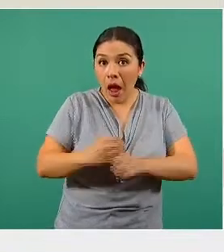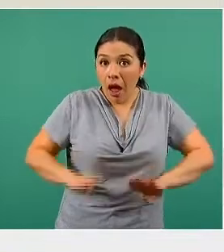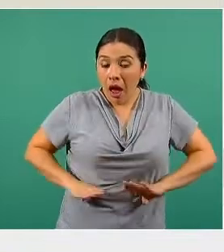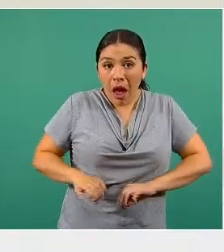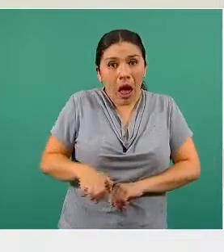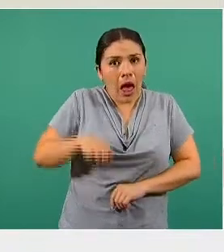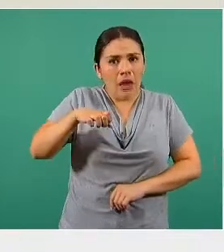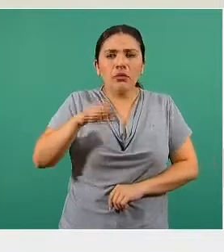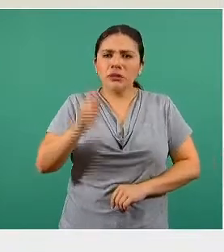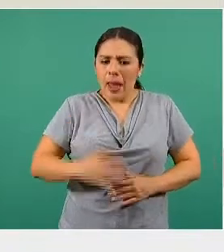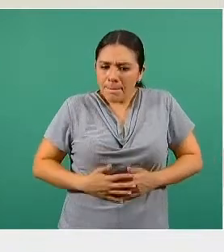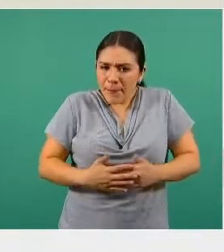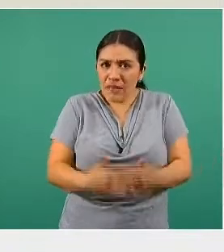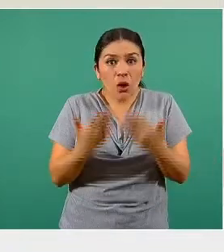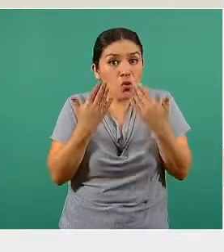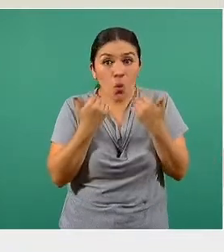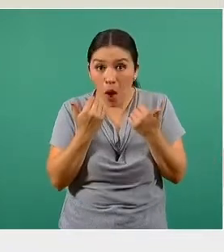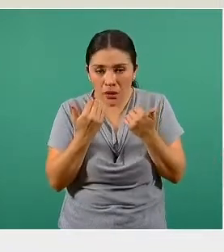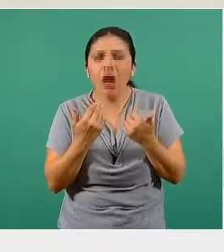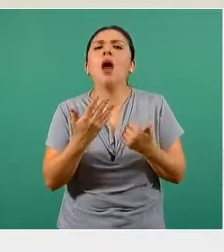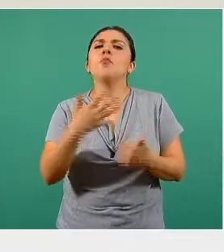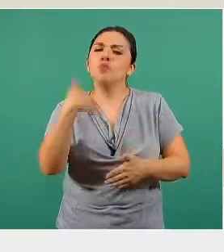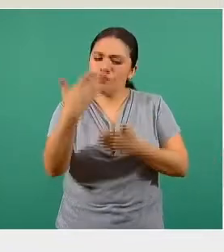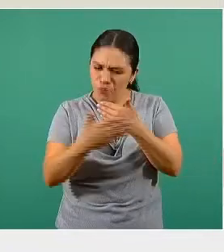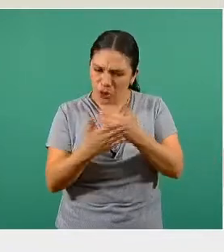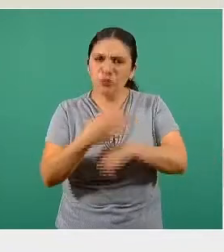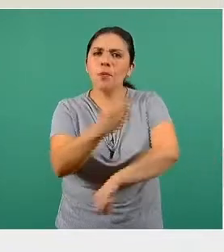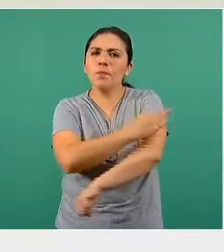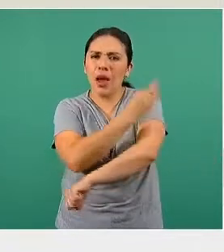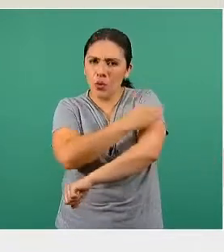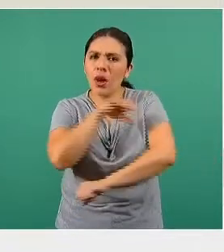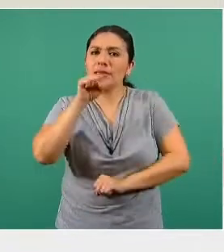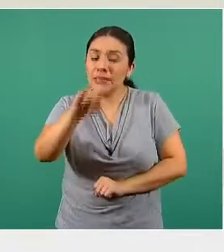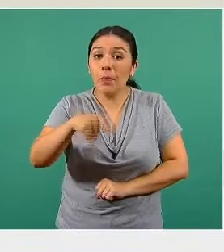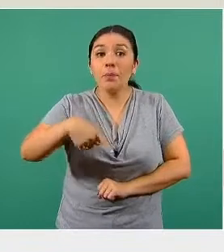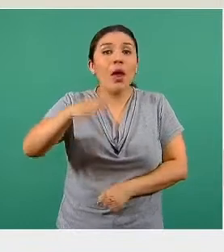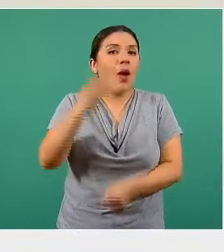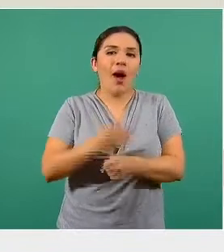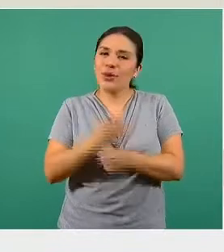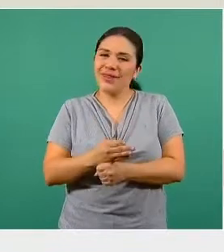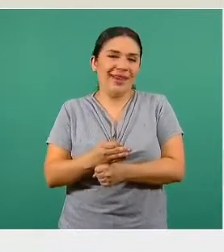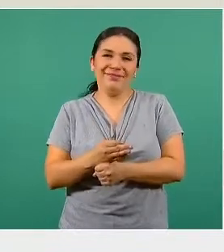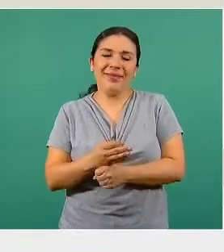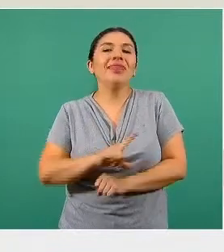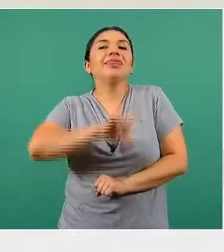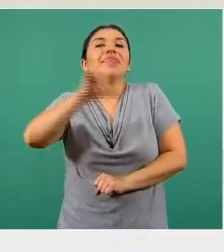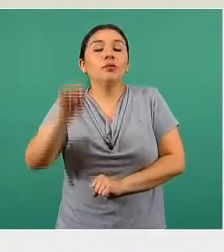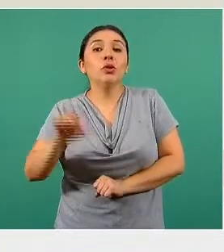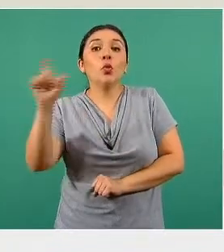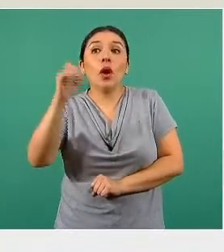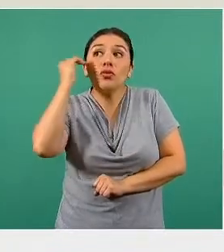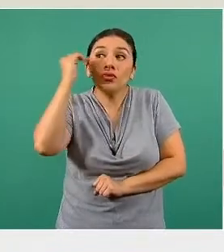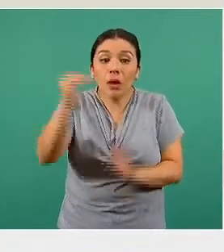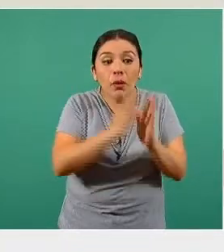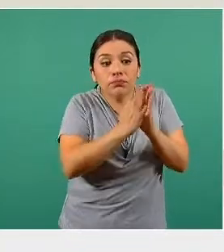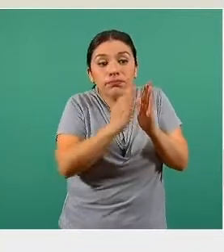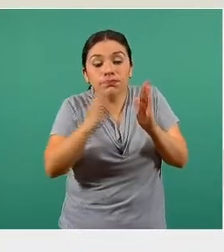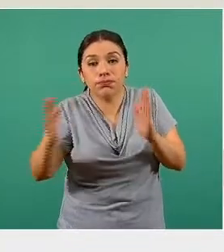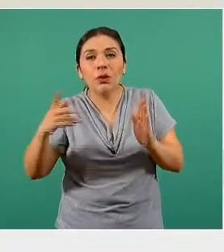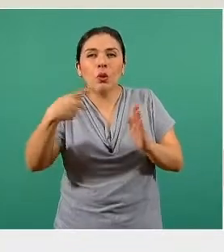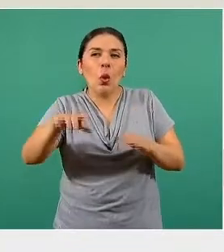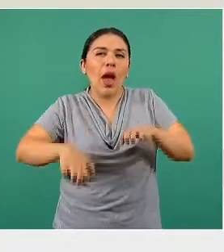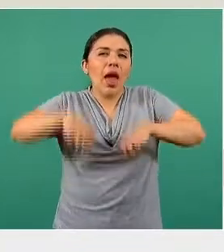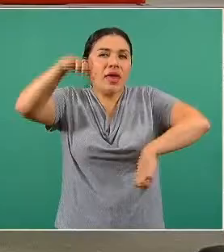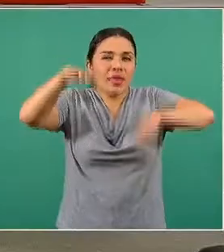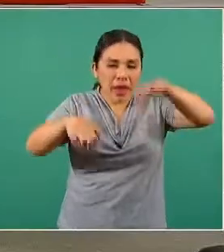que no estén embarazadas, serán vacunadas, por supuesto, pero no en este momento, cuando les corresponda por su